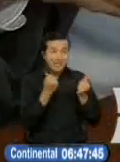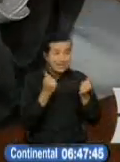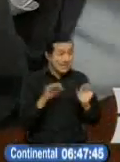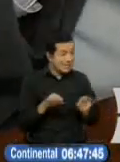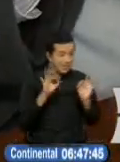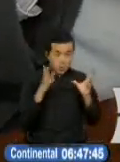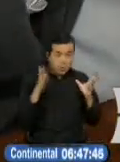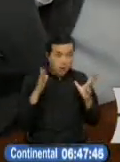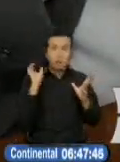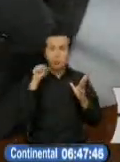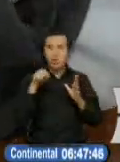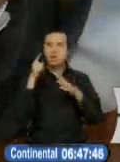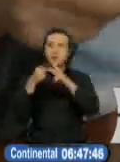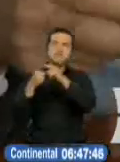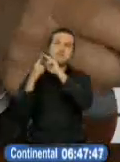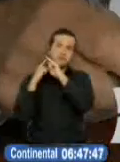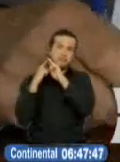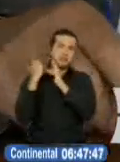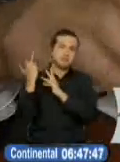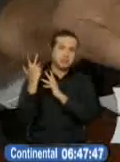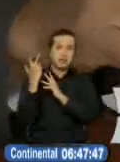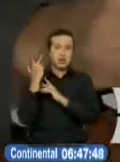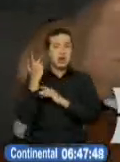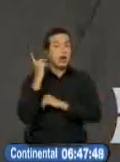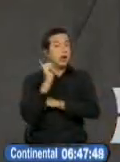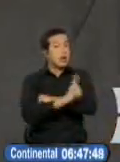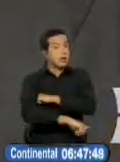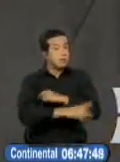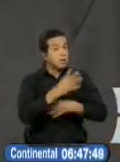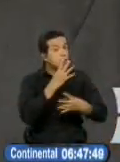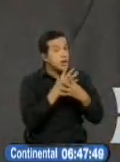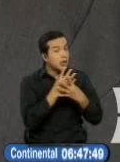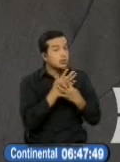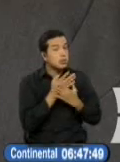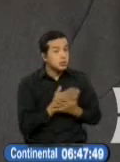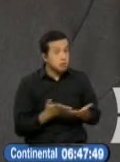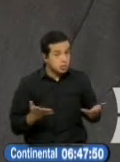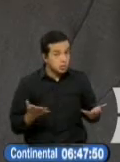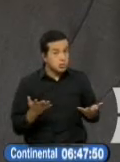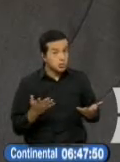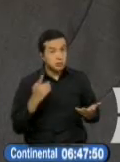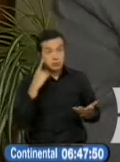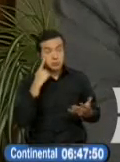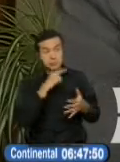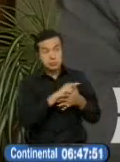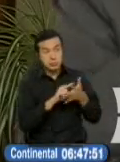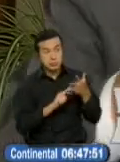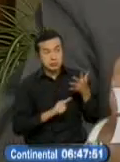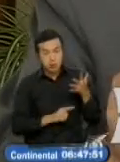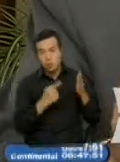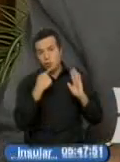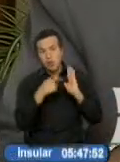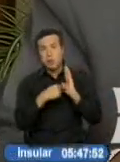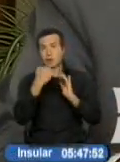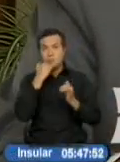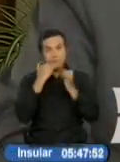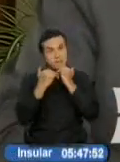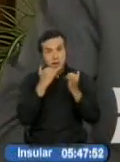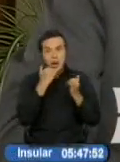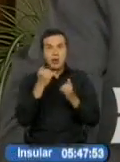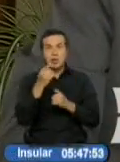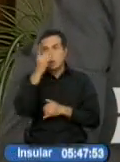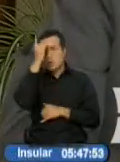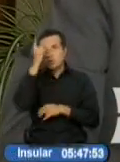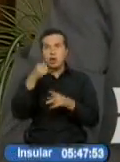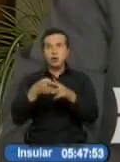De darse responsabilidades de carácter civil o penal, dice el exfuncionario, estas causas serían imprescriptibles. Sí, cuando es ilegal, hay el